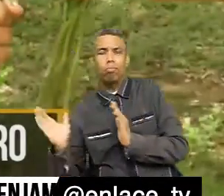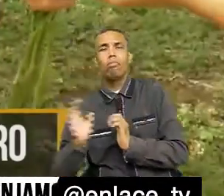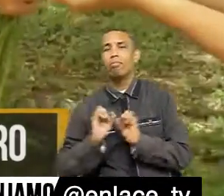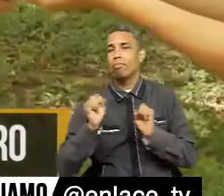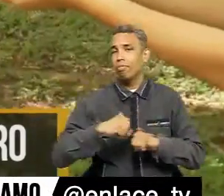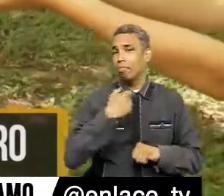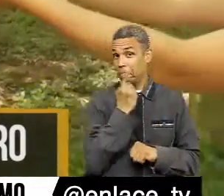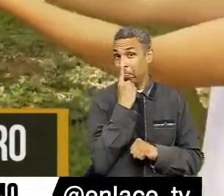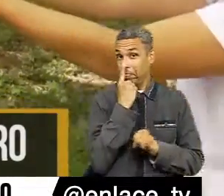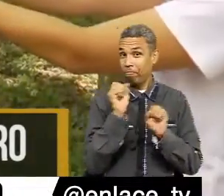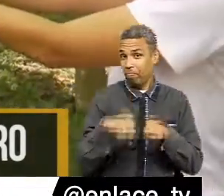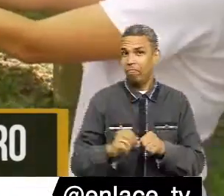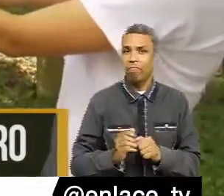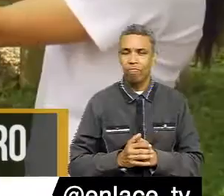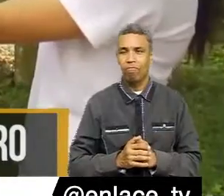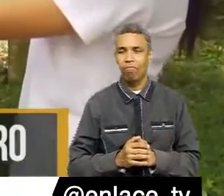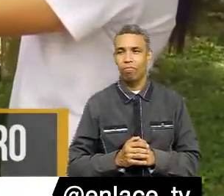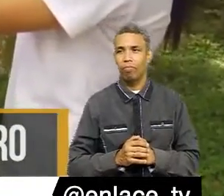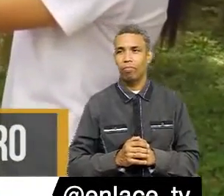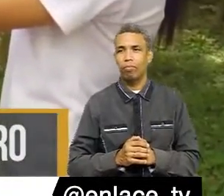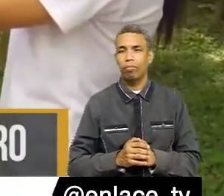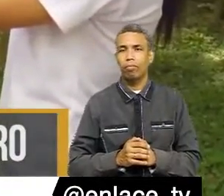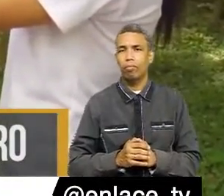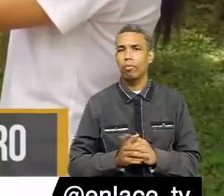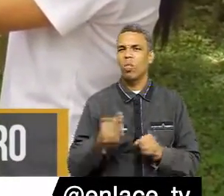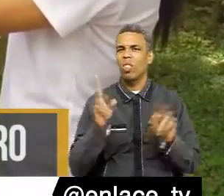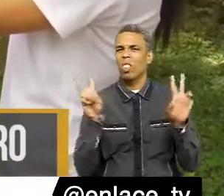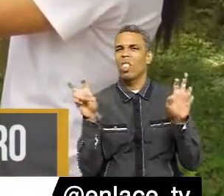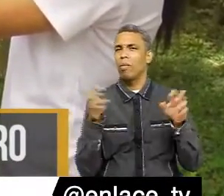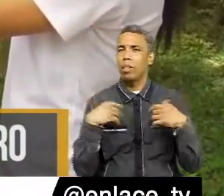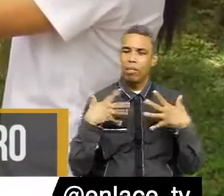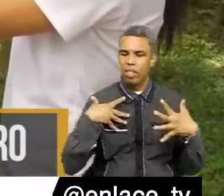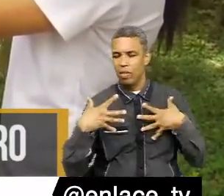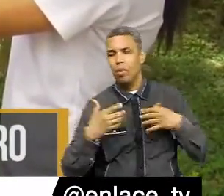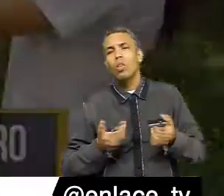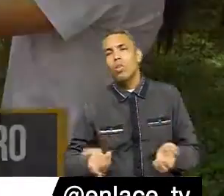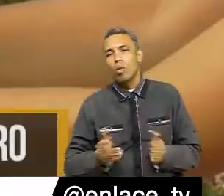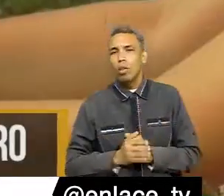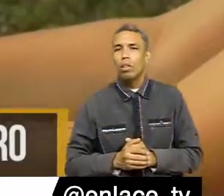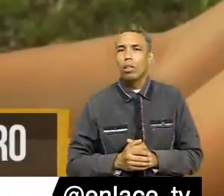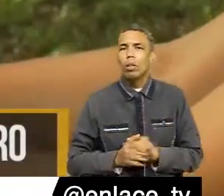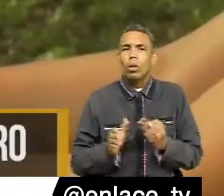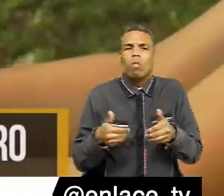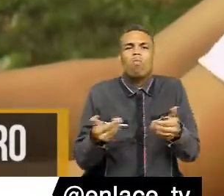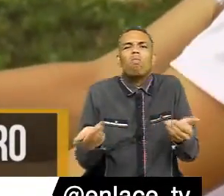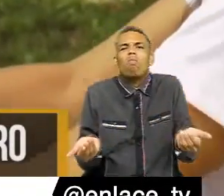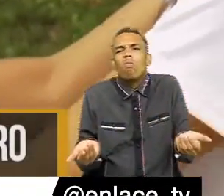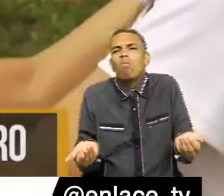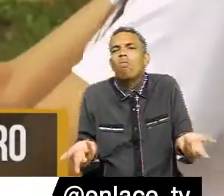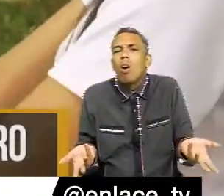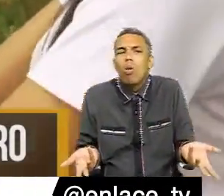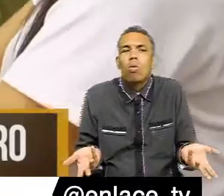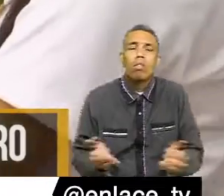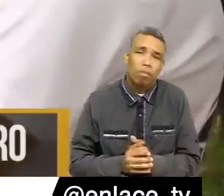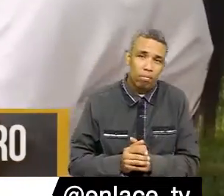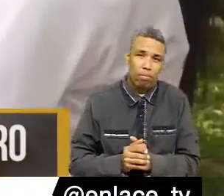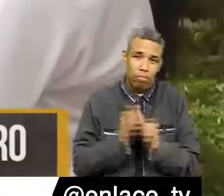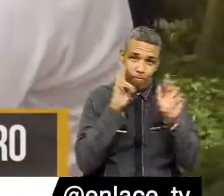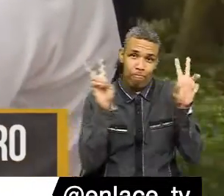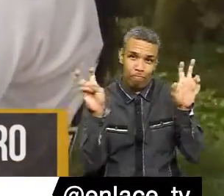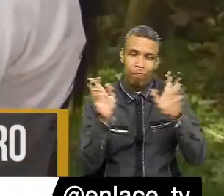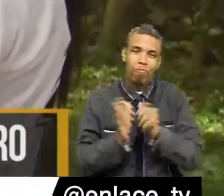Bogotá. Y ahora que así se titula la obra con la que esperan alcanzar el primer puesto de los mejores en el Teatro de Fanny Mickey de la ciudad de